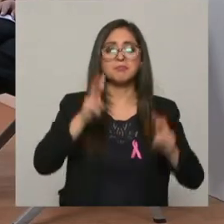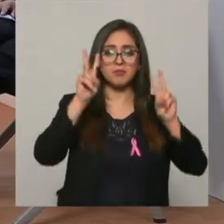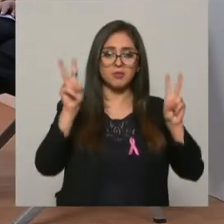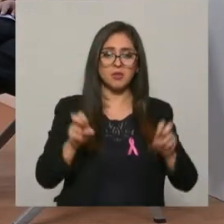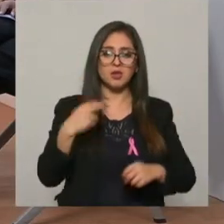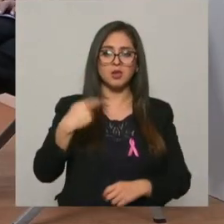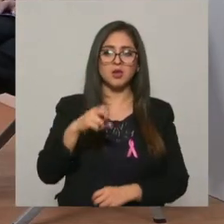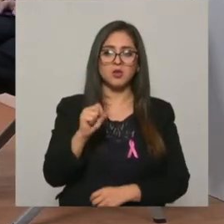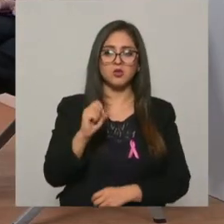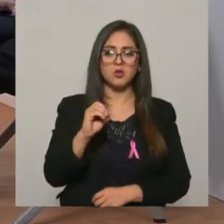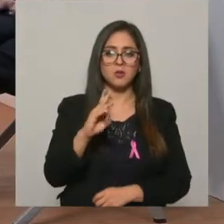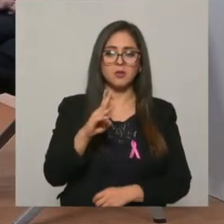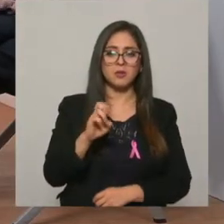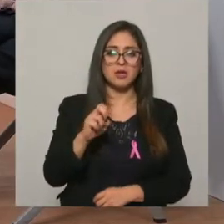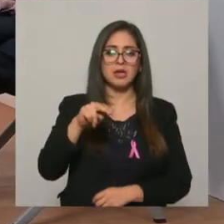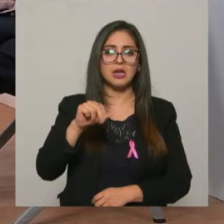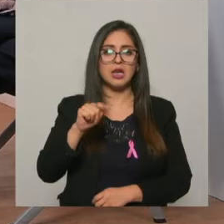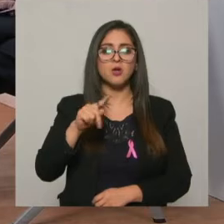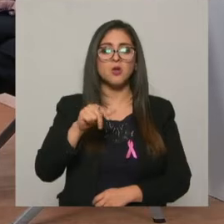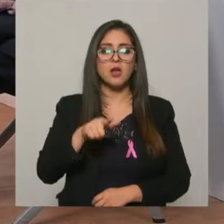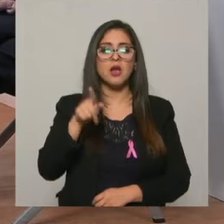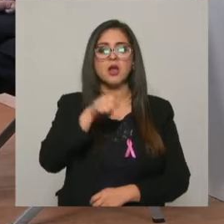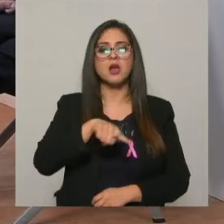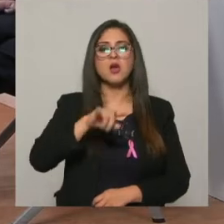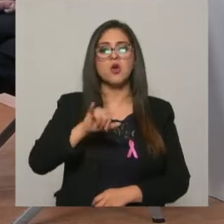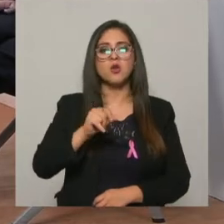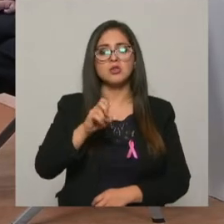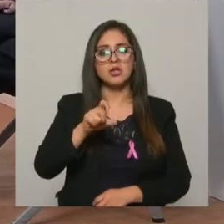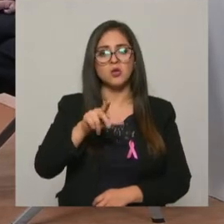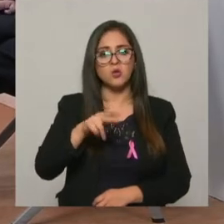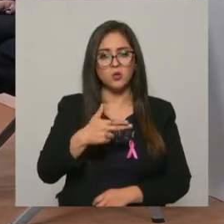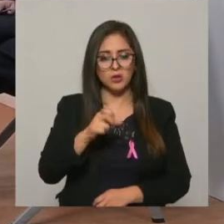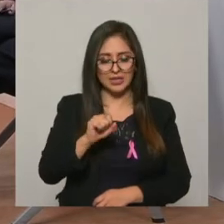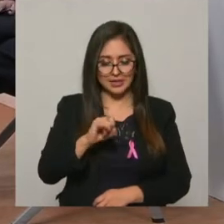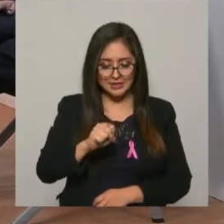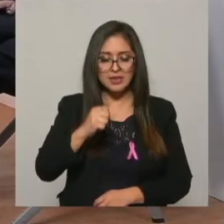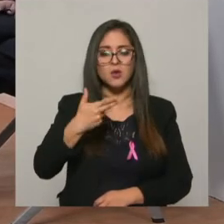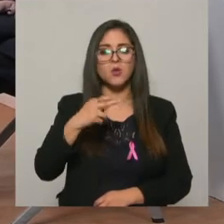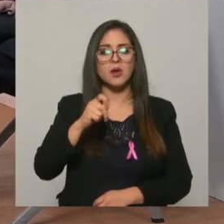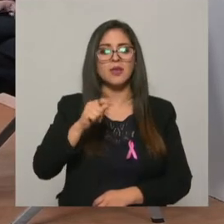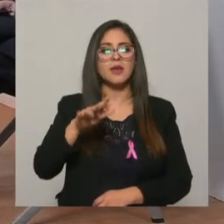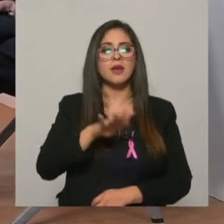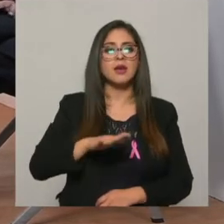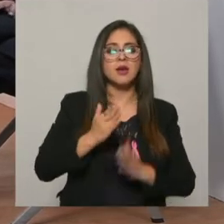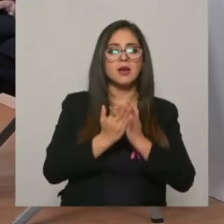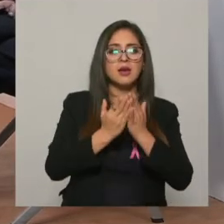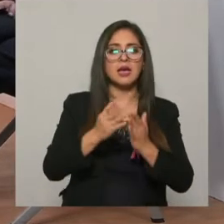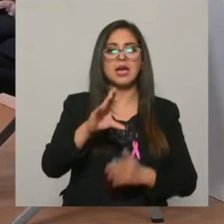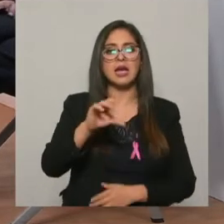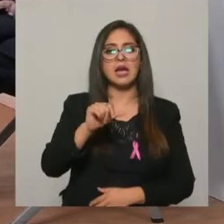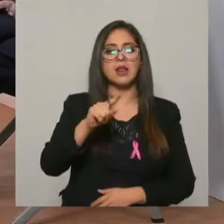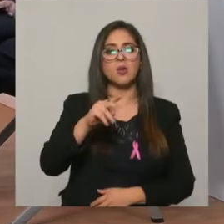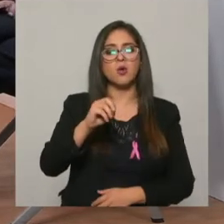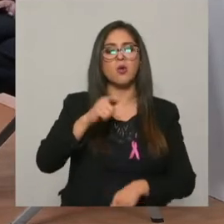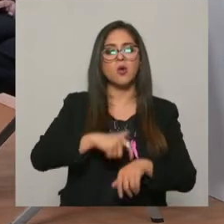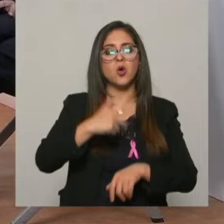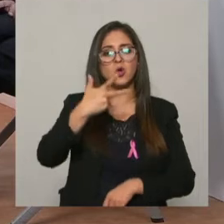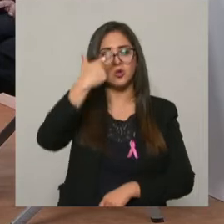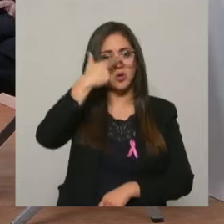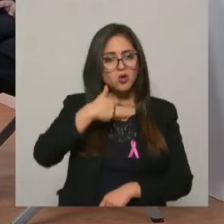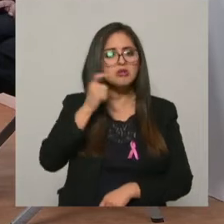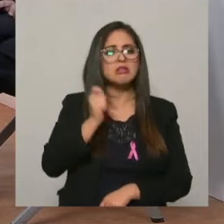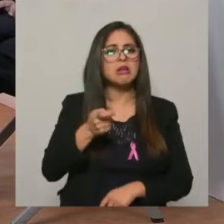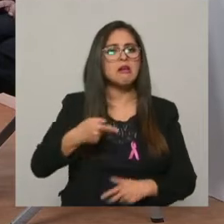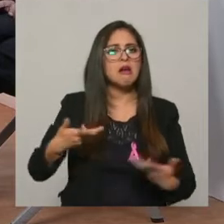la dirige José Luis Huerta, se presenta hoy el estreno en el embarcadero Caltongo a las 8 de la noche y es